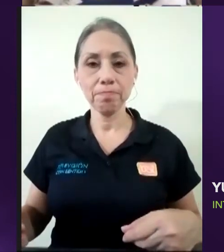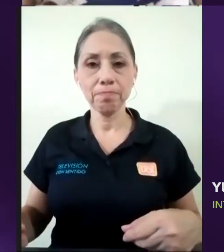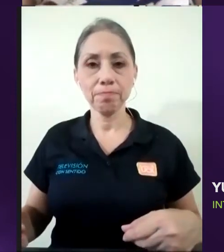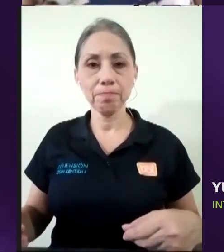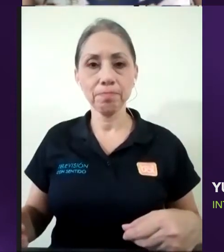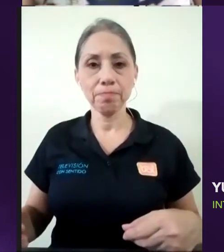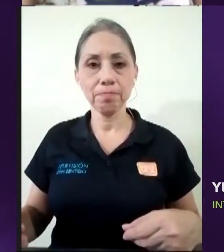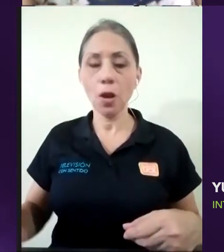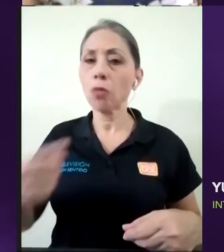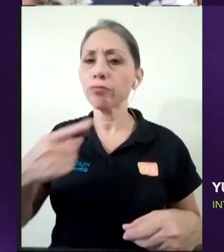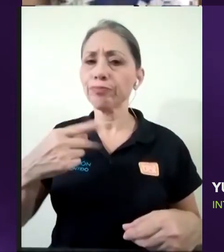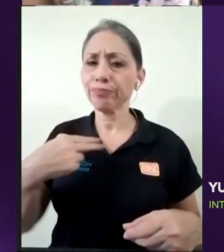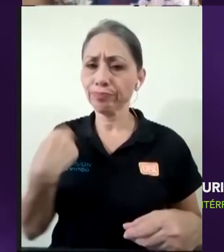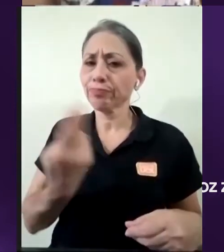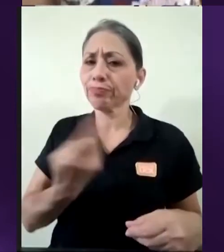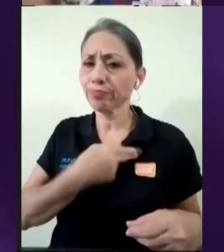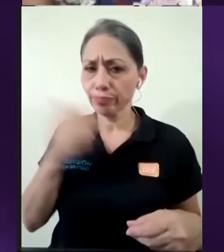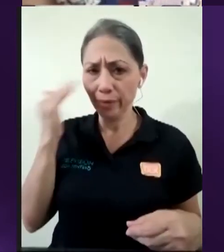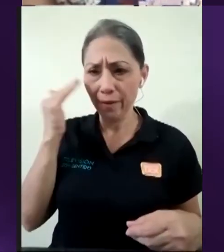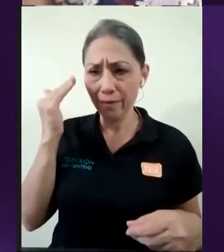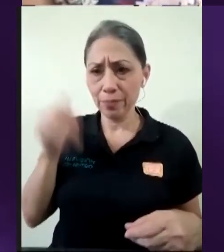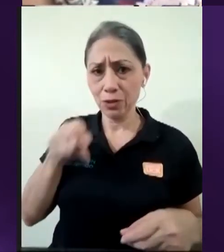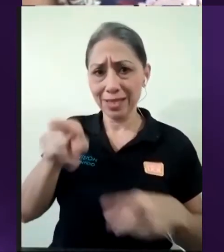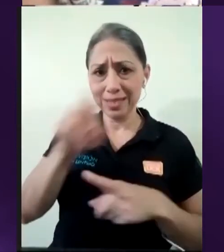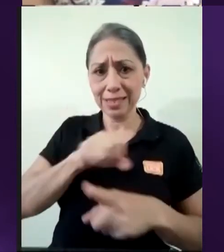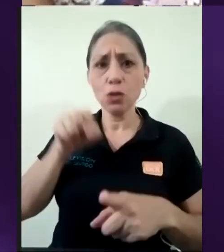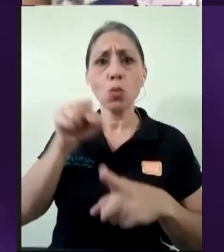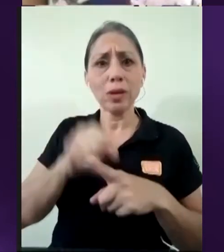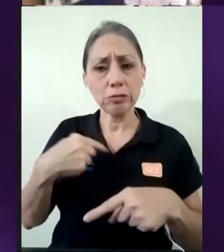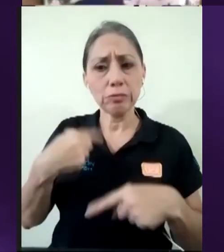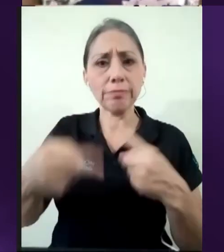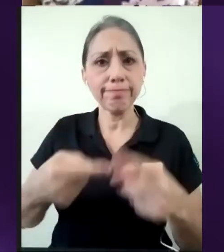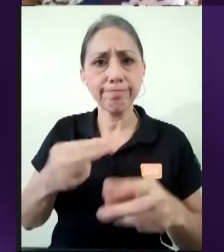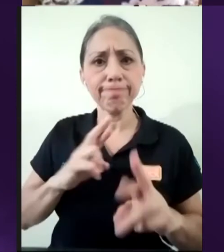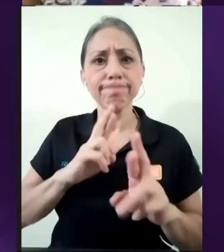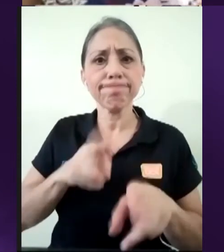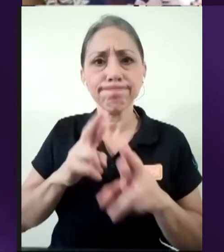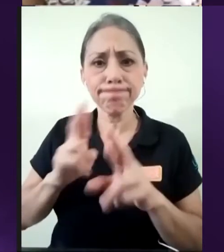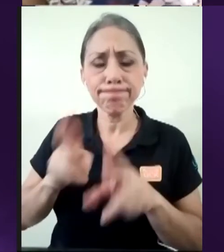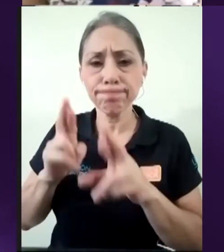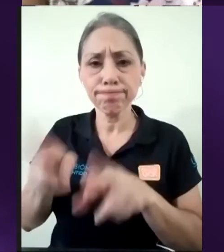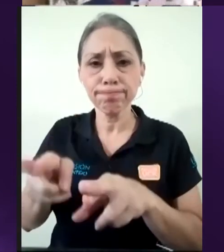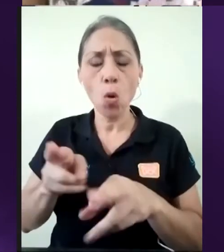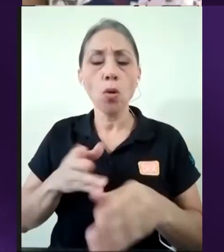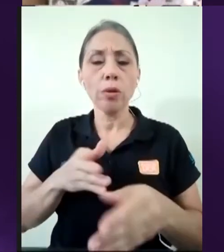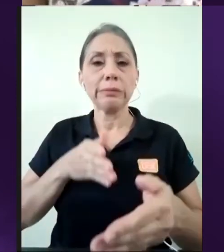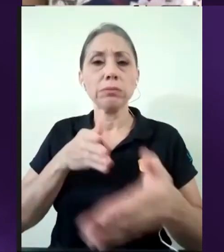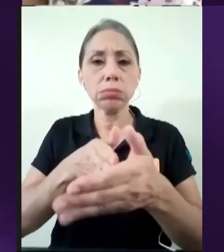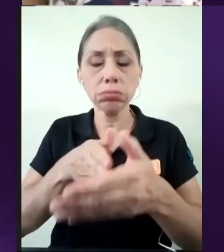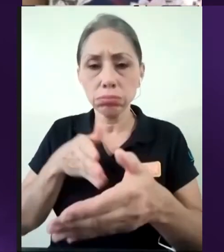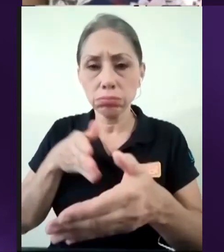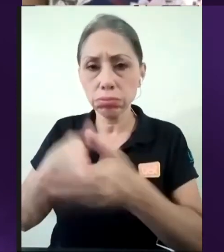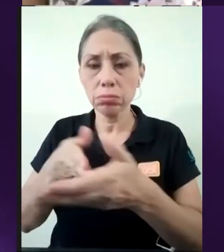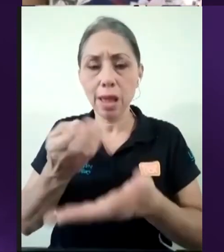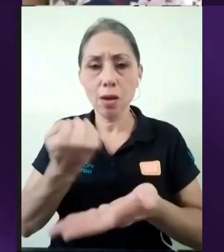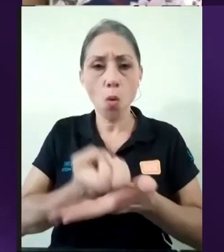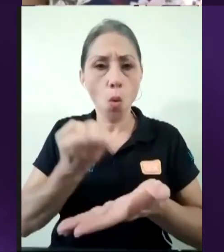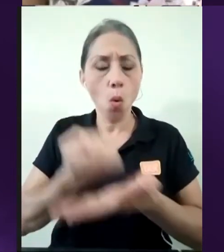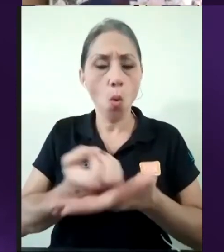Sabemos que esta situación va a tener repercusiones y está teniendo repercusiones económicas muy importantes, y que eso